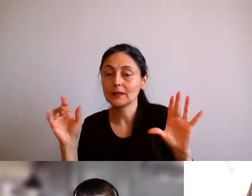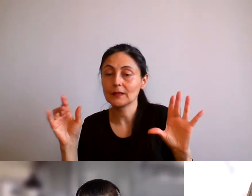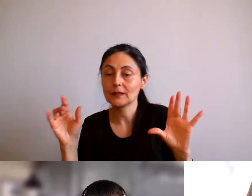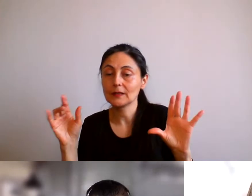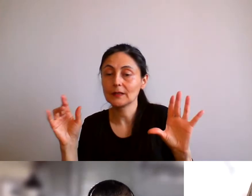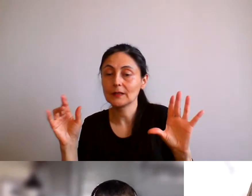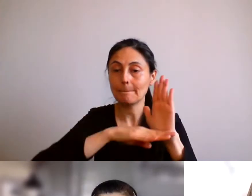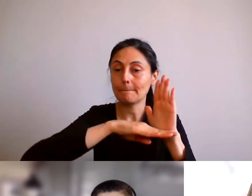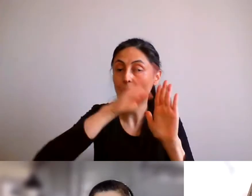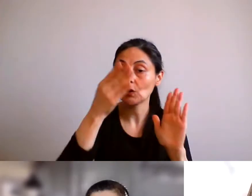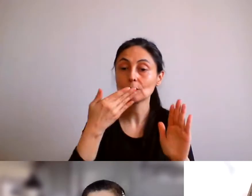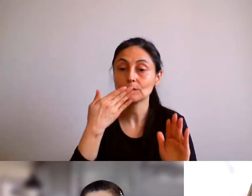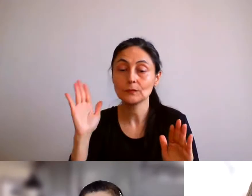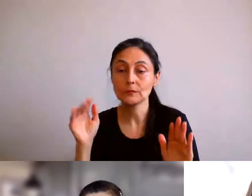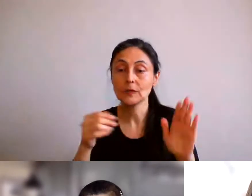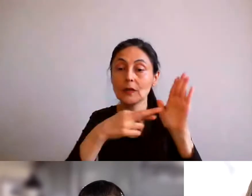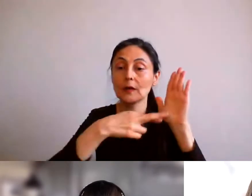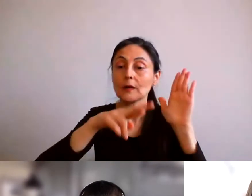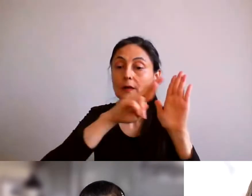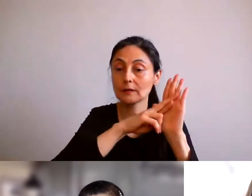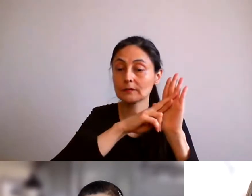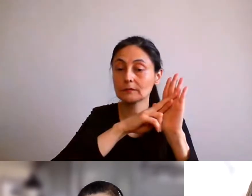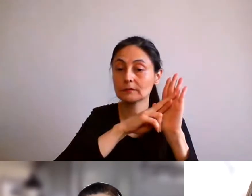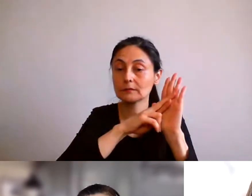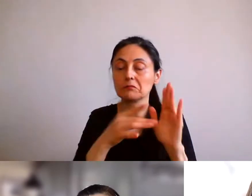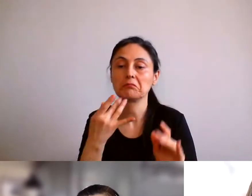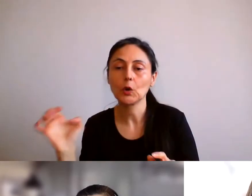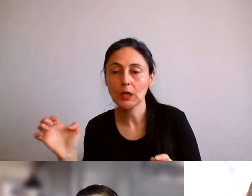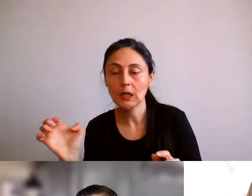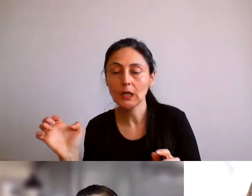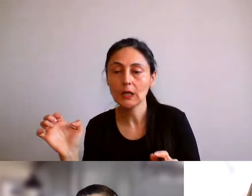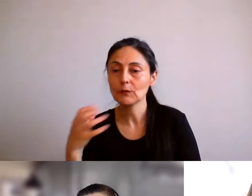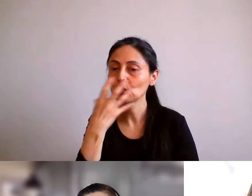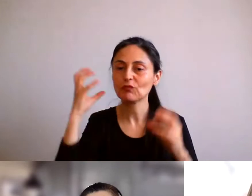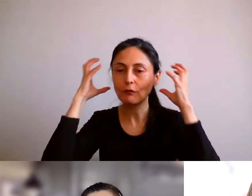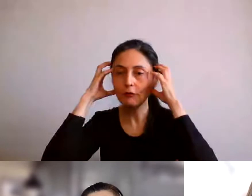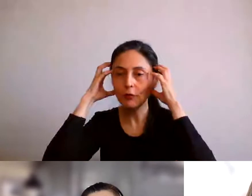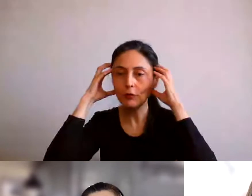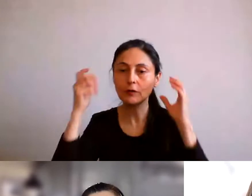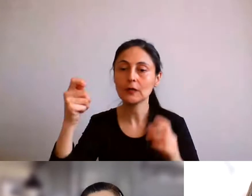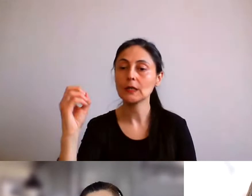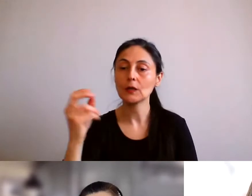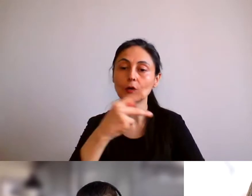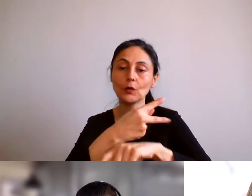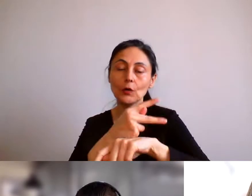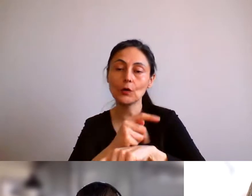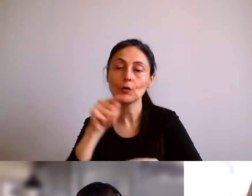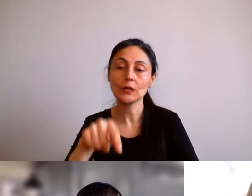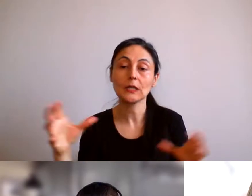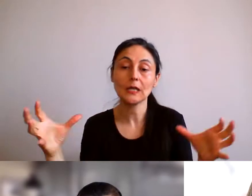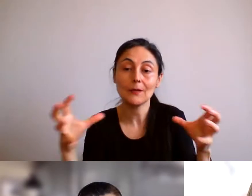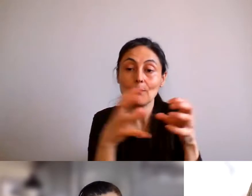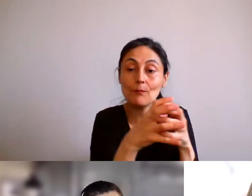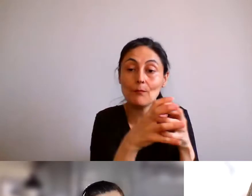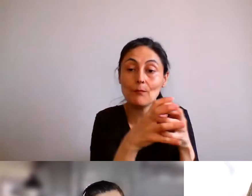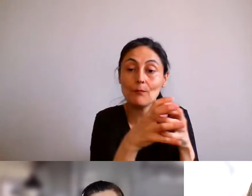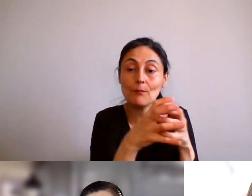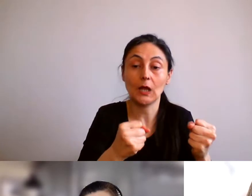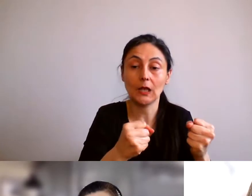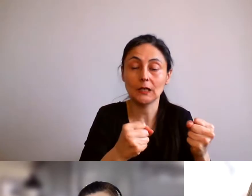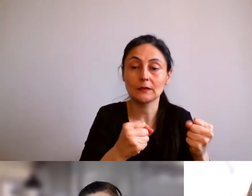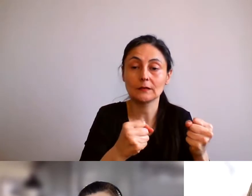mejor tenía un terapeuta ocupacional cerca, un fonoaudiólogo cerca que tenía acceso a él, o tenía la posibilidad de hacerse, hablábamos recién